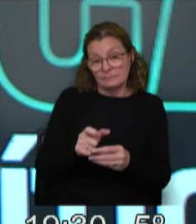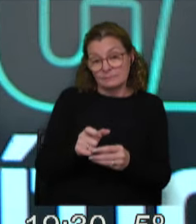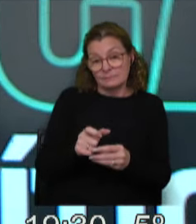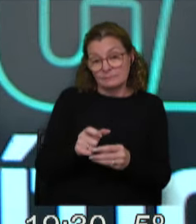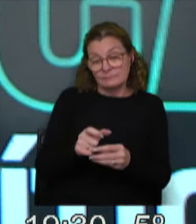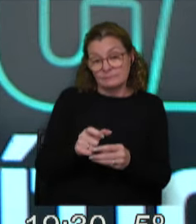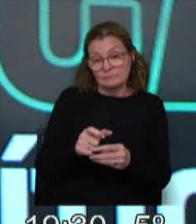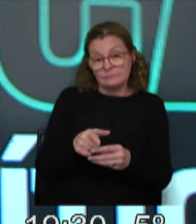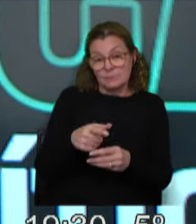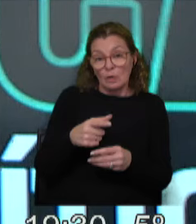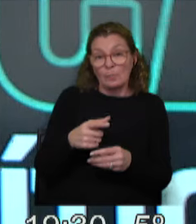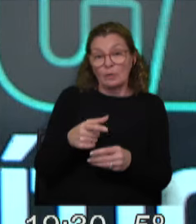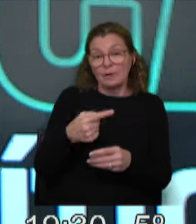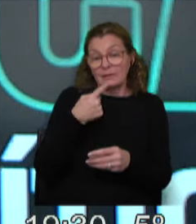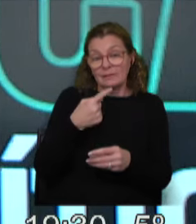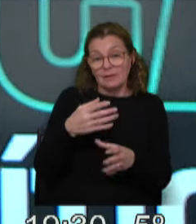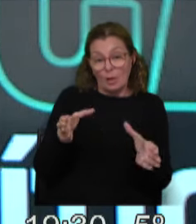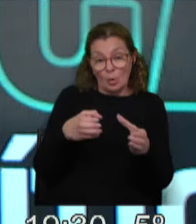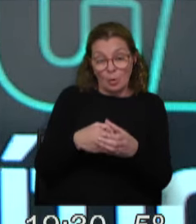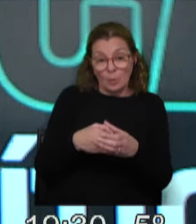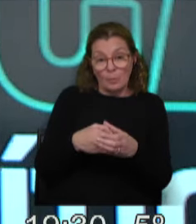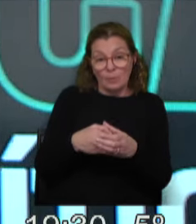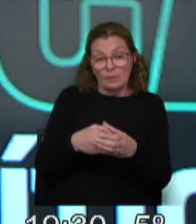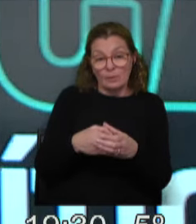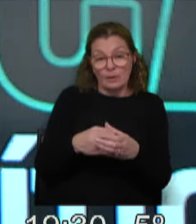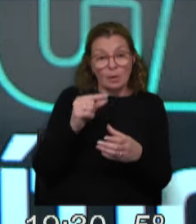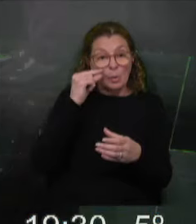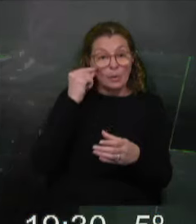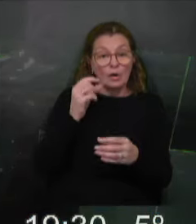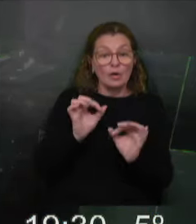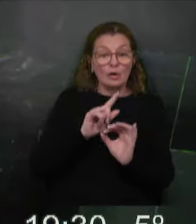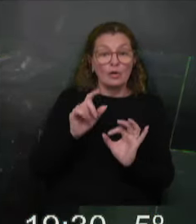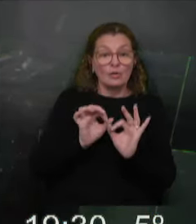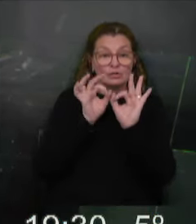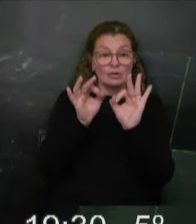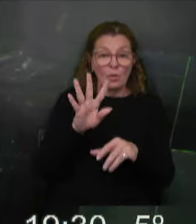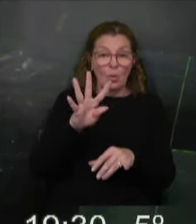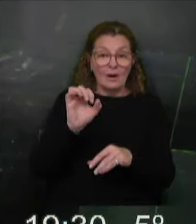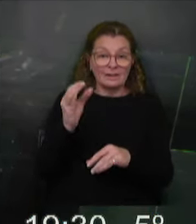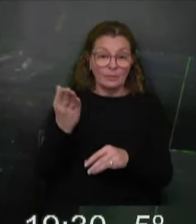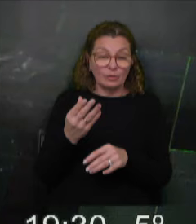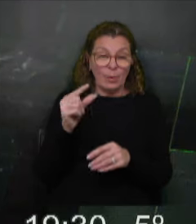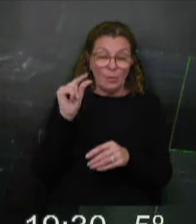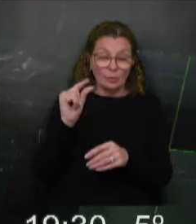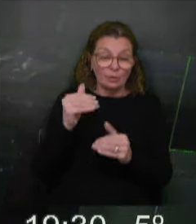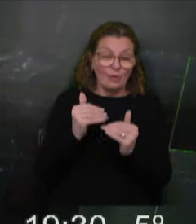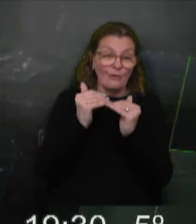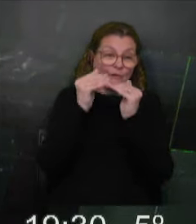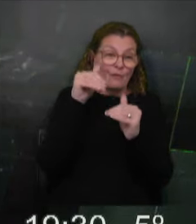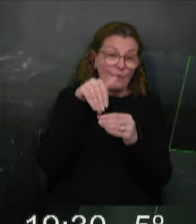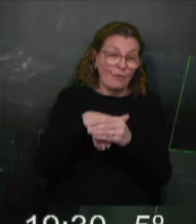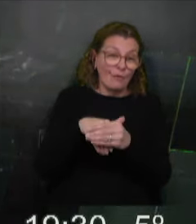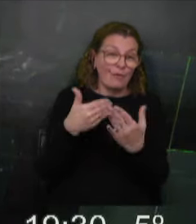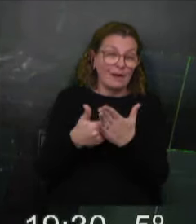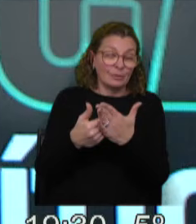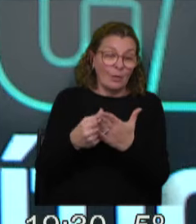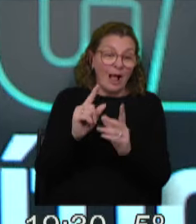deliberativo nacional en un partido que porque ojad no llegó al 40% tuvo a muy pocos votos de alcanzarlo pero no llegó y por